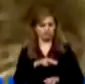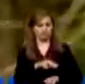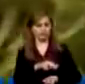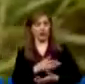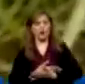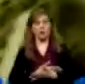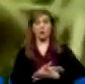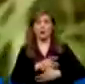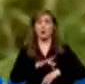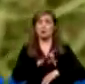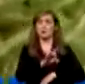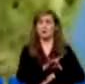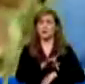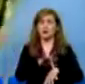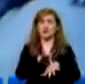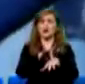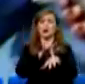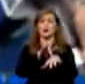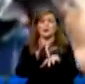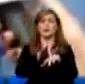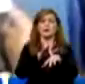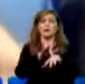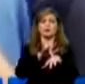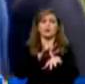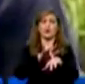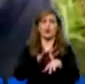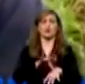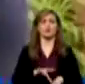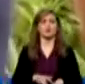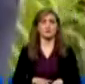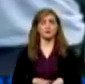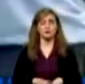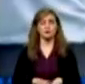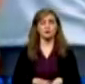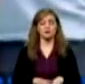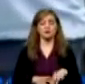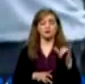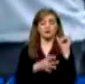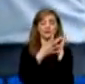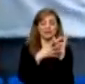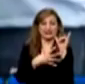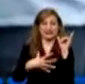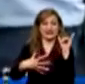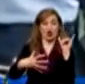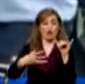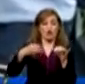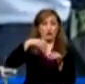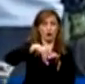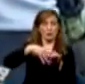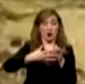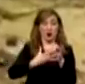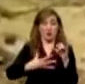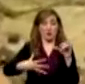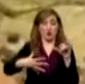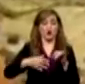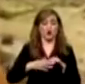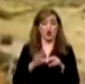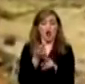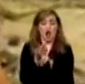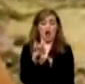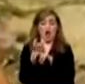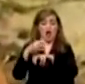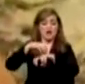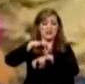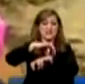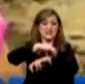estaba ahí, estaba tirado, desnudito, sí, así, sin ropita y con la placenta, con todo. Estaba picado de hormiga. Yo le di,